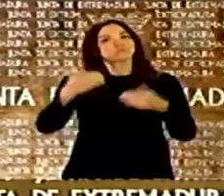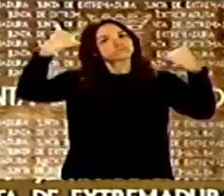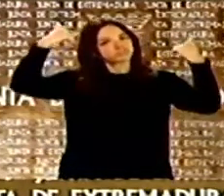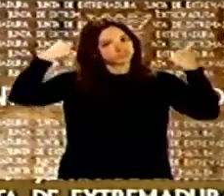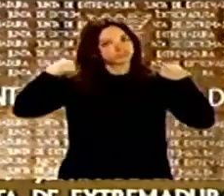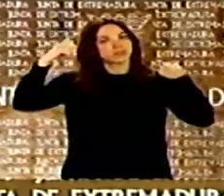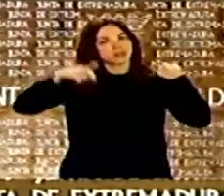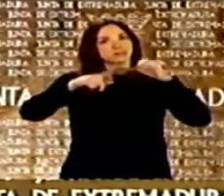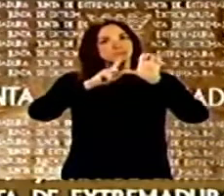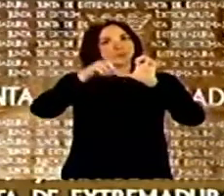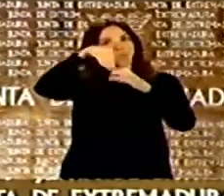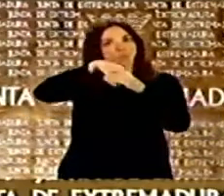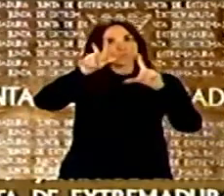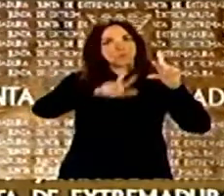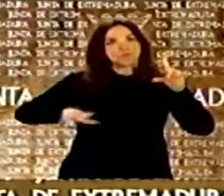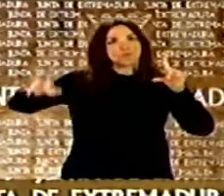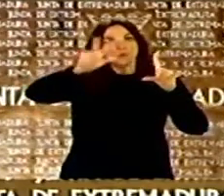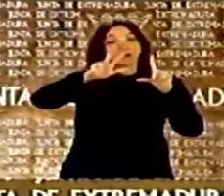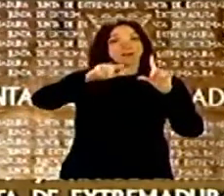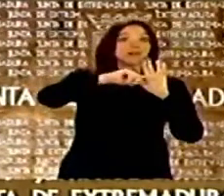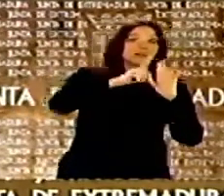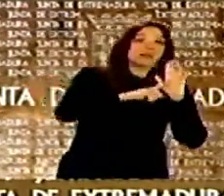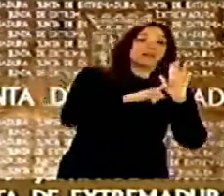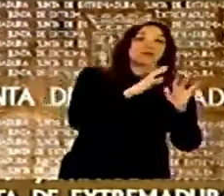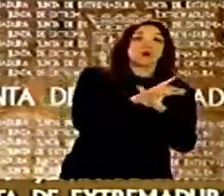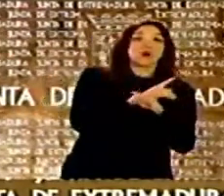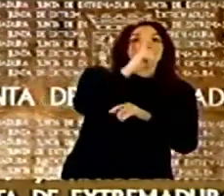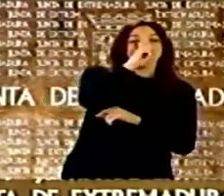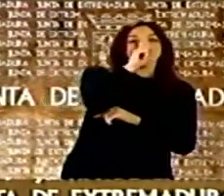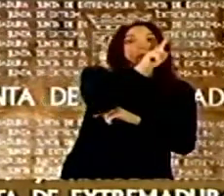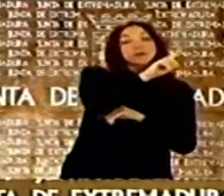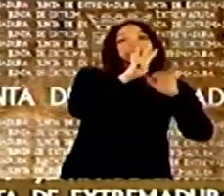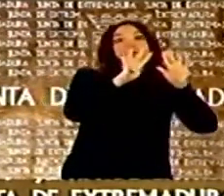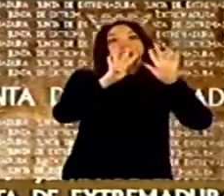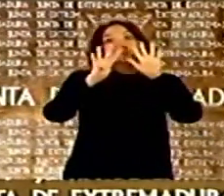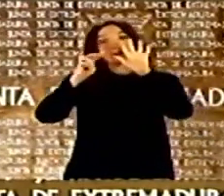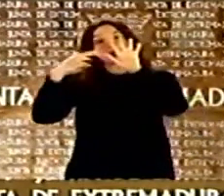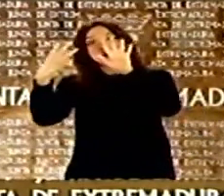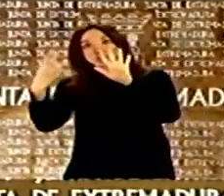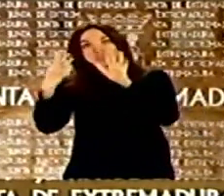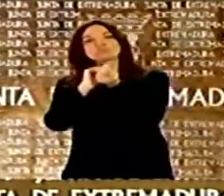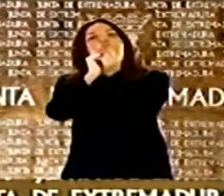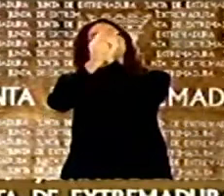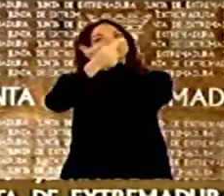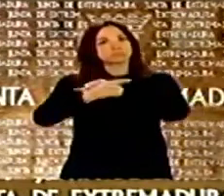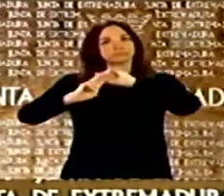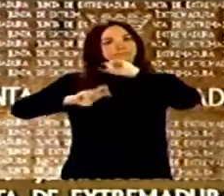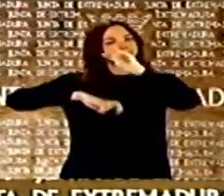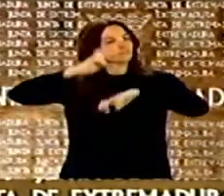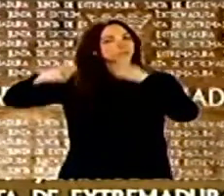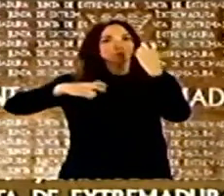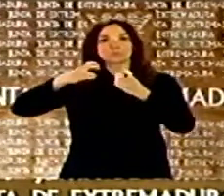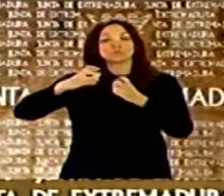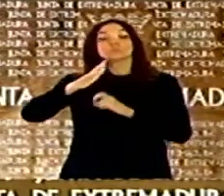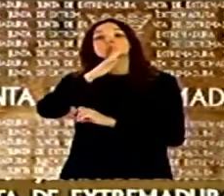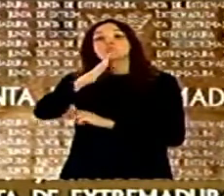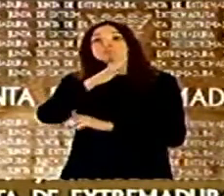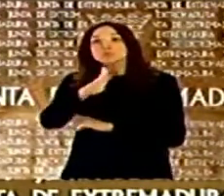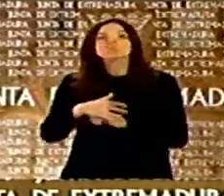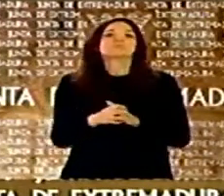una norma que modifica la Ley del Juego de 1998 y que da cumplimiento al mandato de